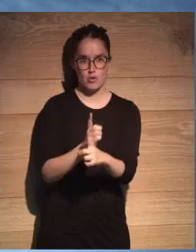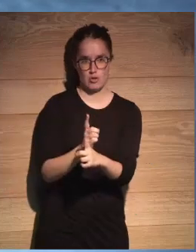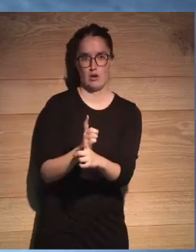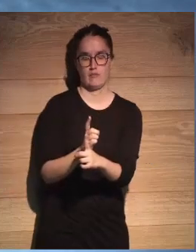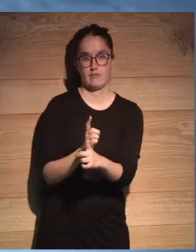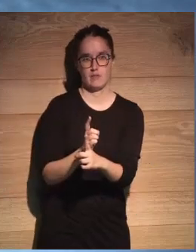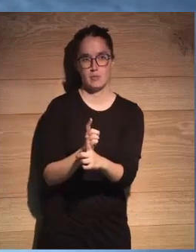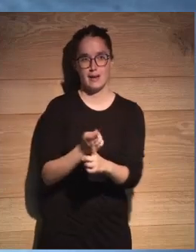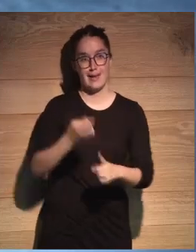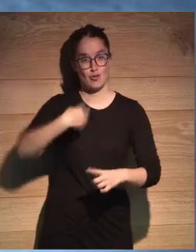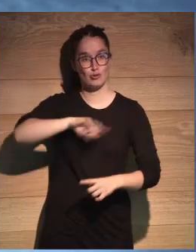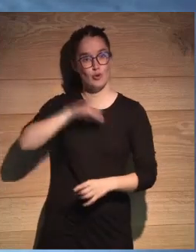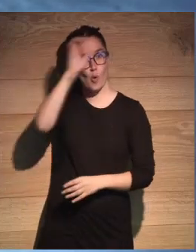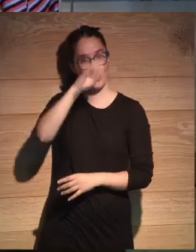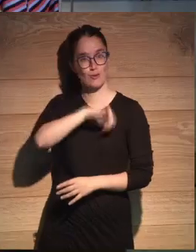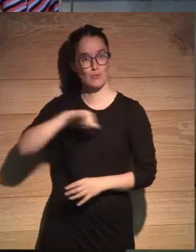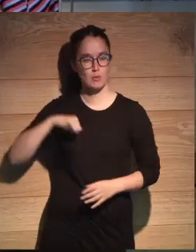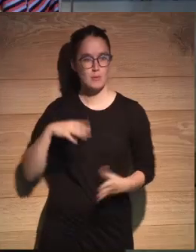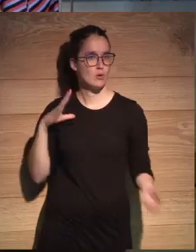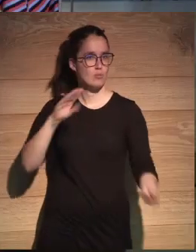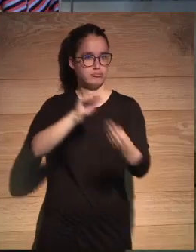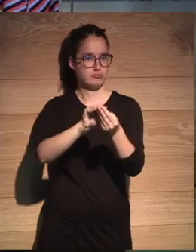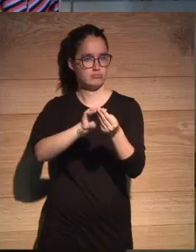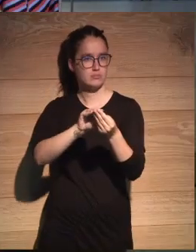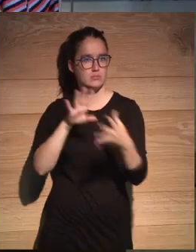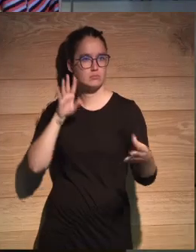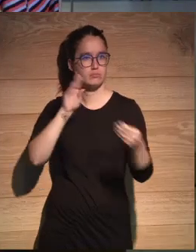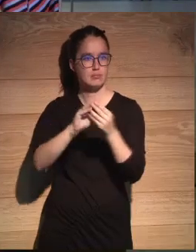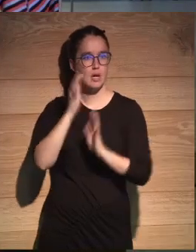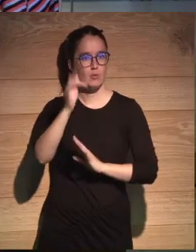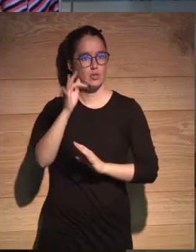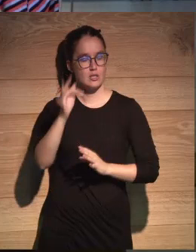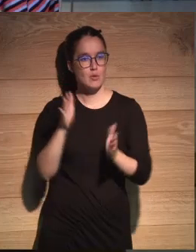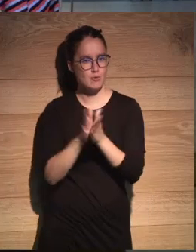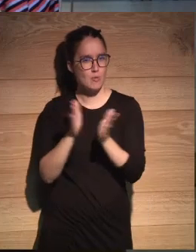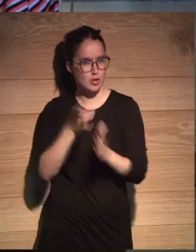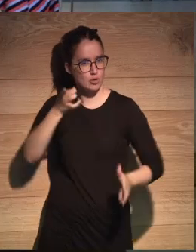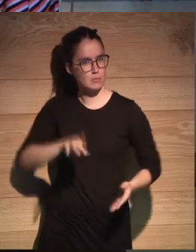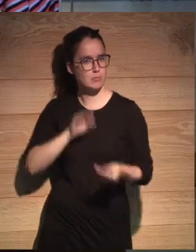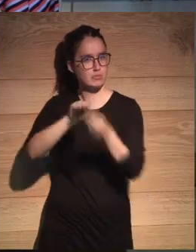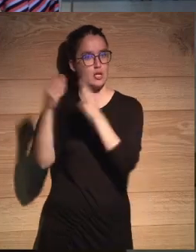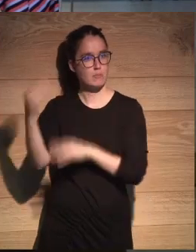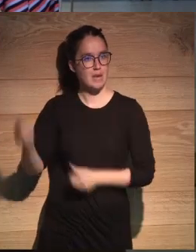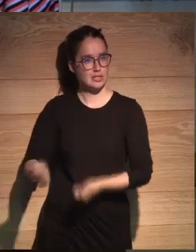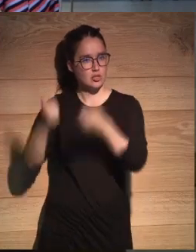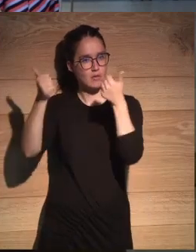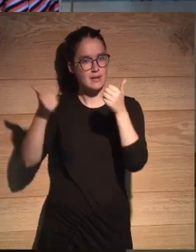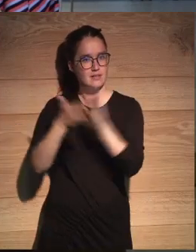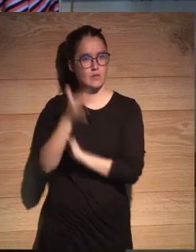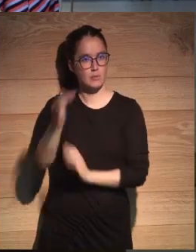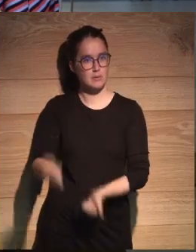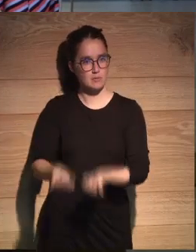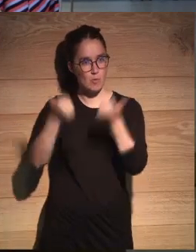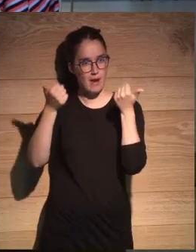que tengamos criterios propios. Pero yo estoy de acuerdo contigo, comparto el optimismo de mis compañeros, ellos son más jóvenes y por lo tanto son más